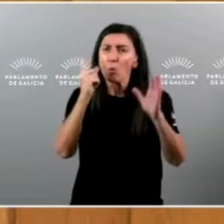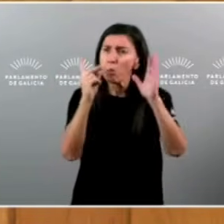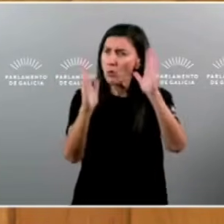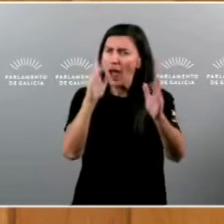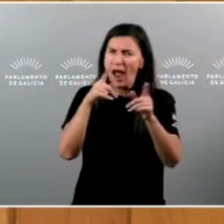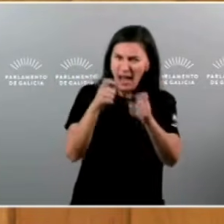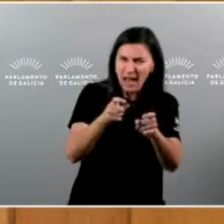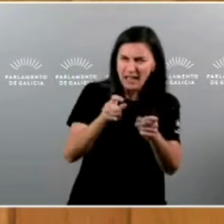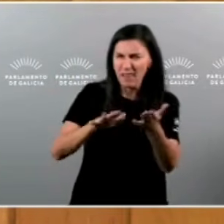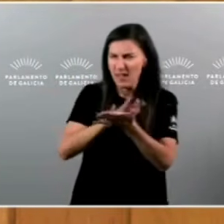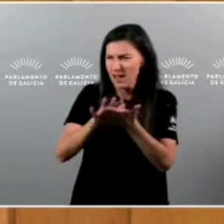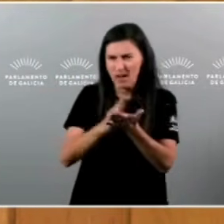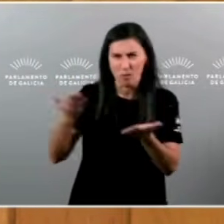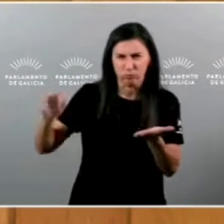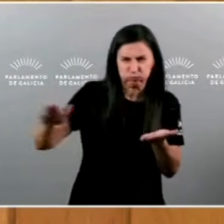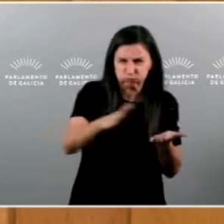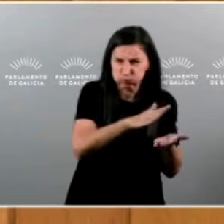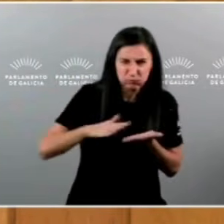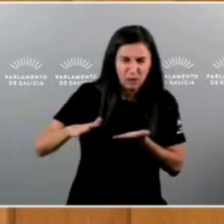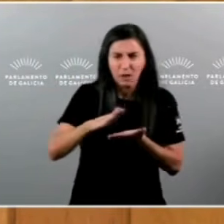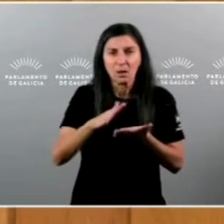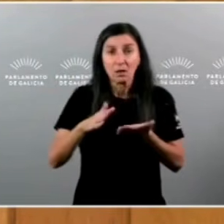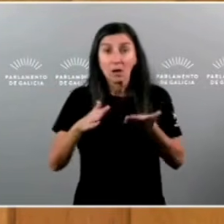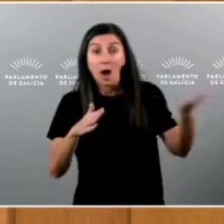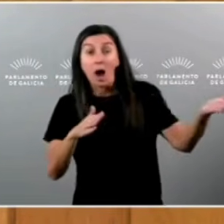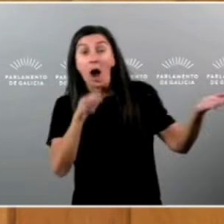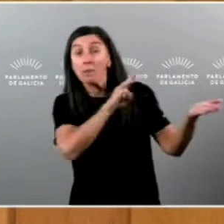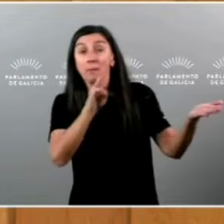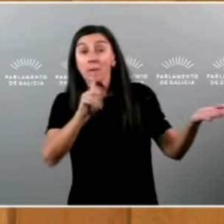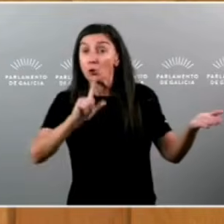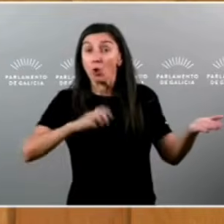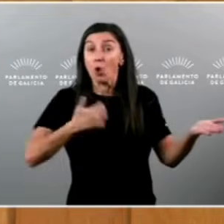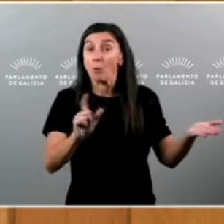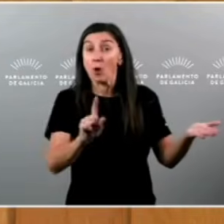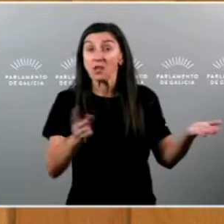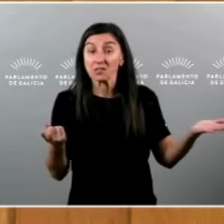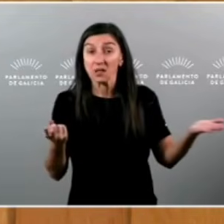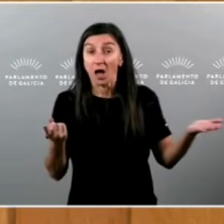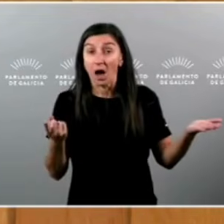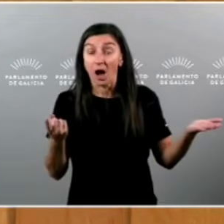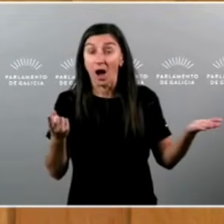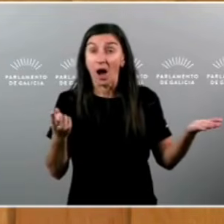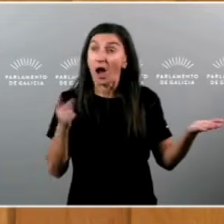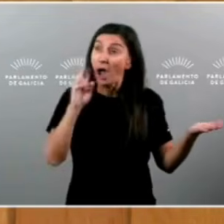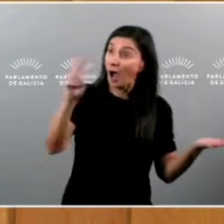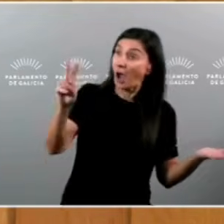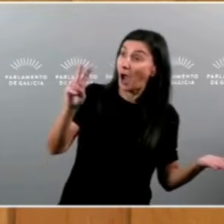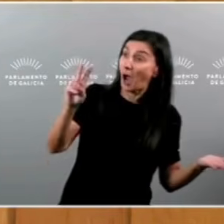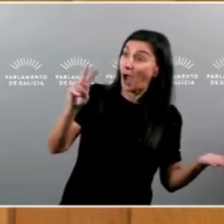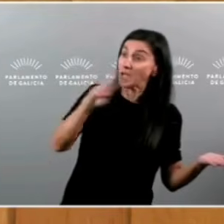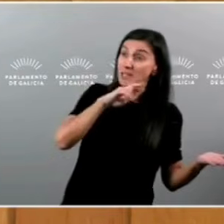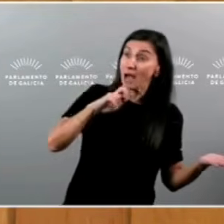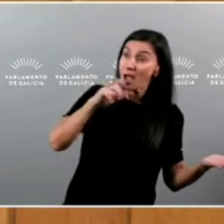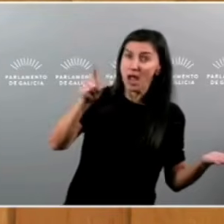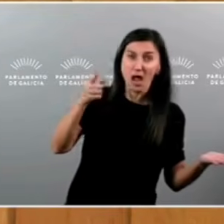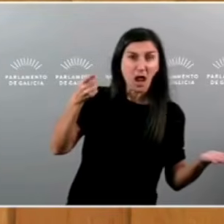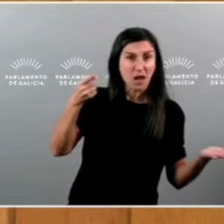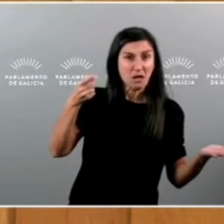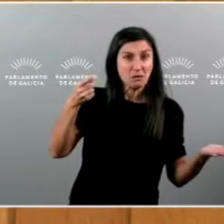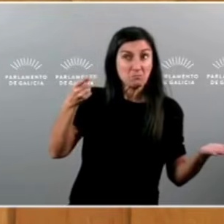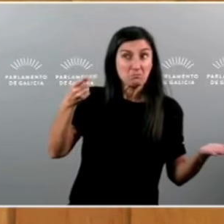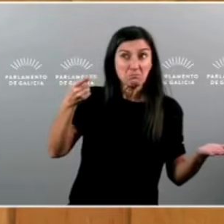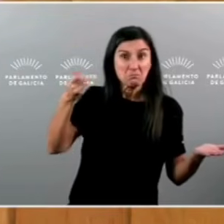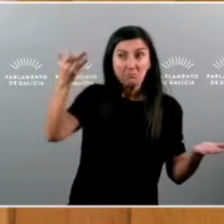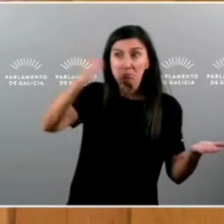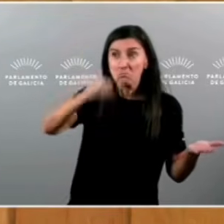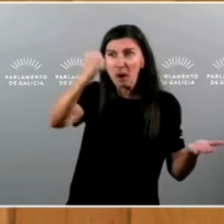xenocidio, o Partido Popular pois non lle molesta o máis mínimo o goberno xenocida de Israel, tanto que o recibiron a bombo e